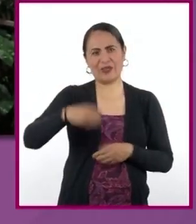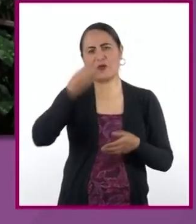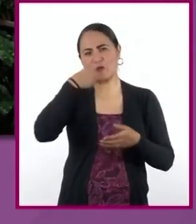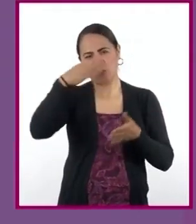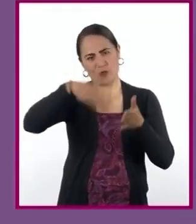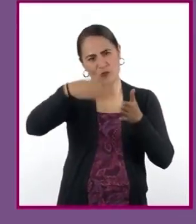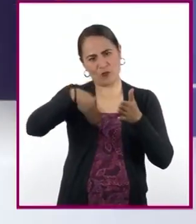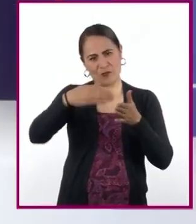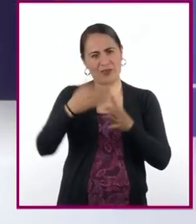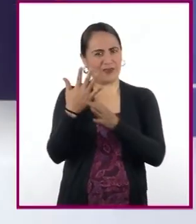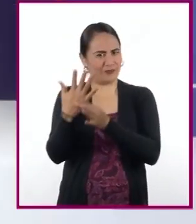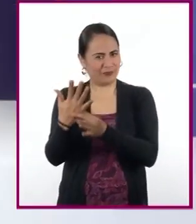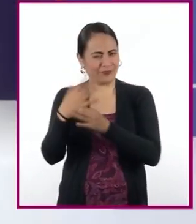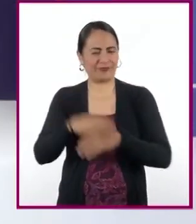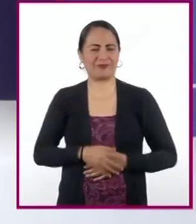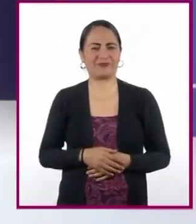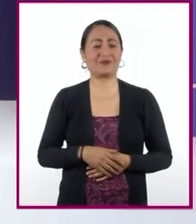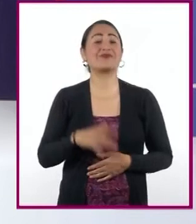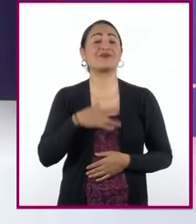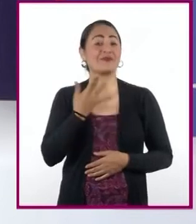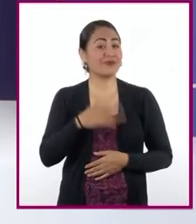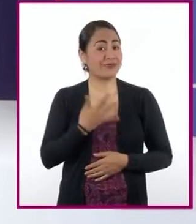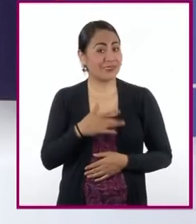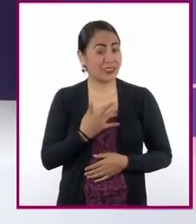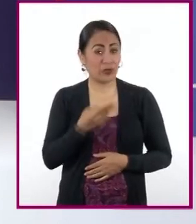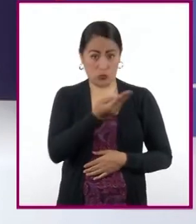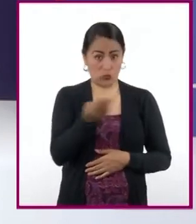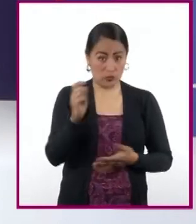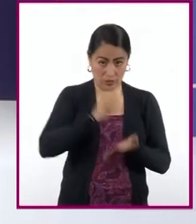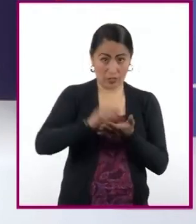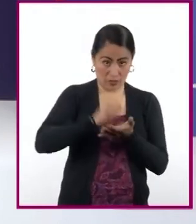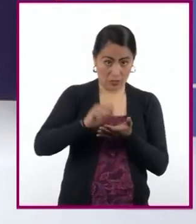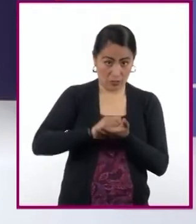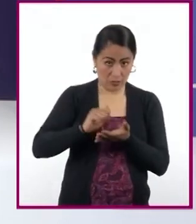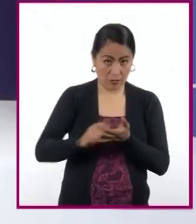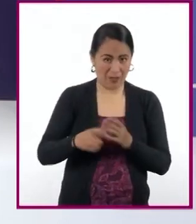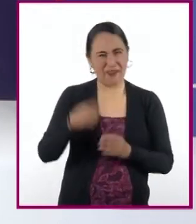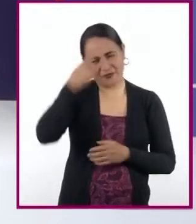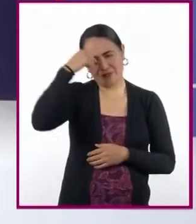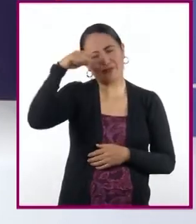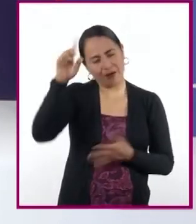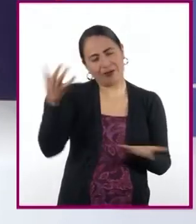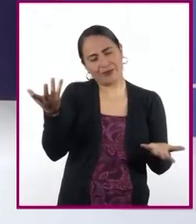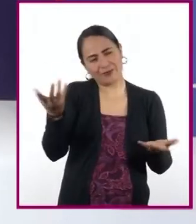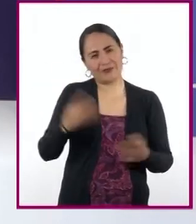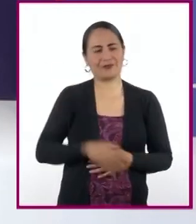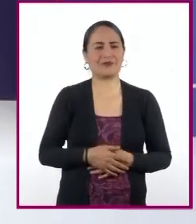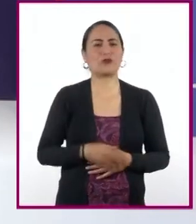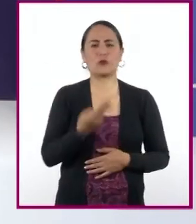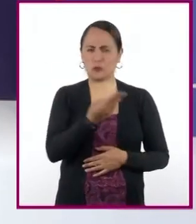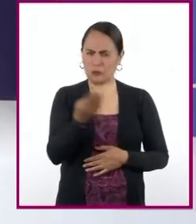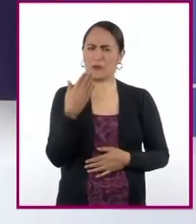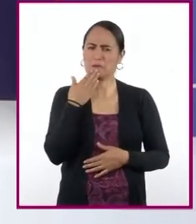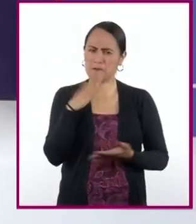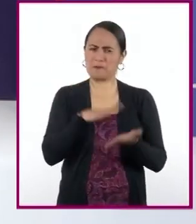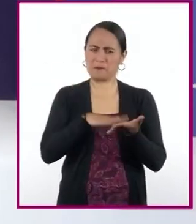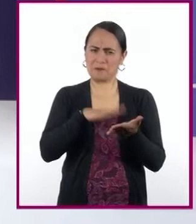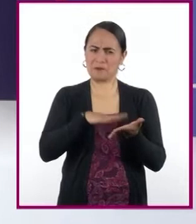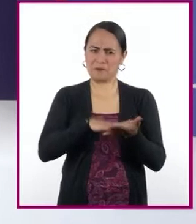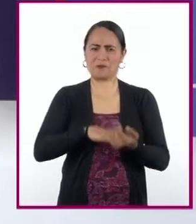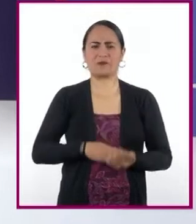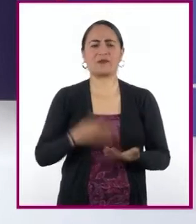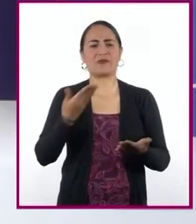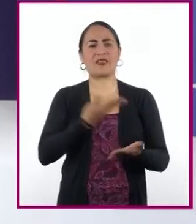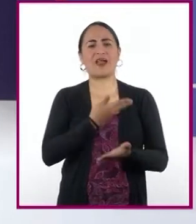Autor. ¿Cómo les fue? ¿Tomaron notas? Fue fácil, ¿verdad? Lo están haciendo muy bien.